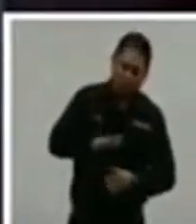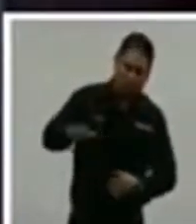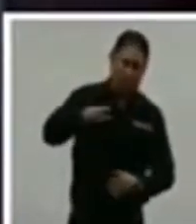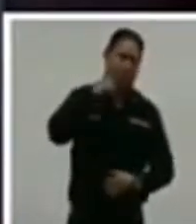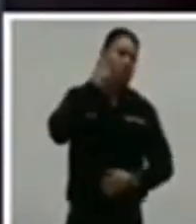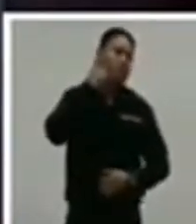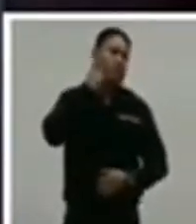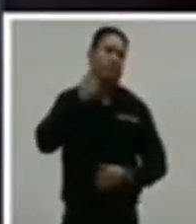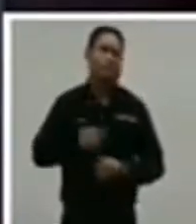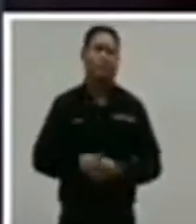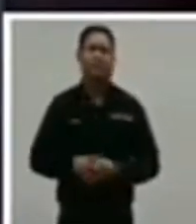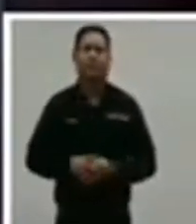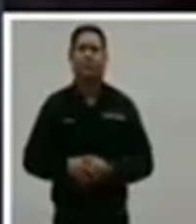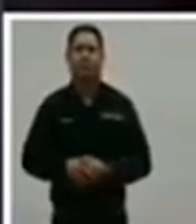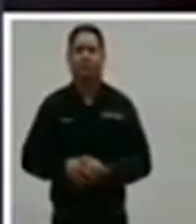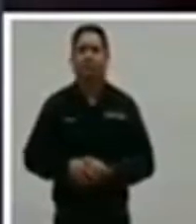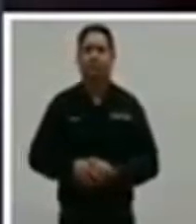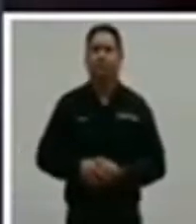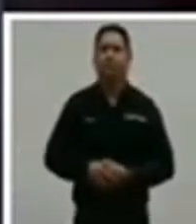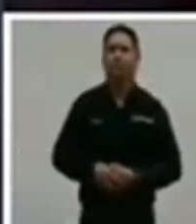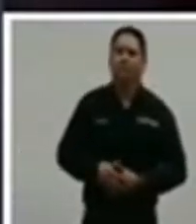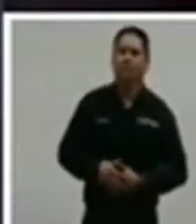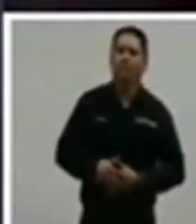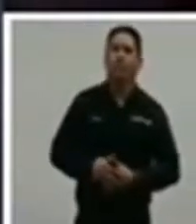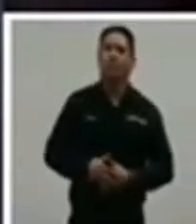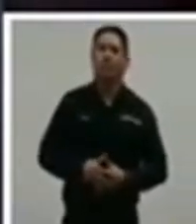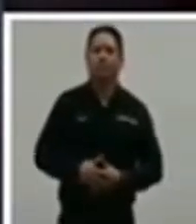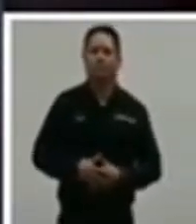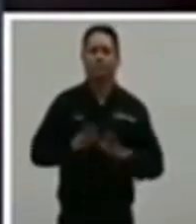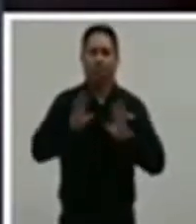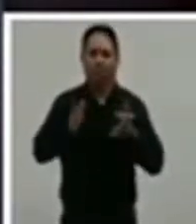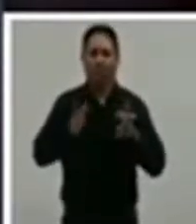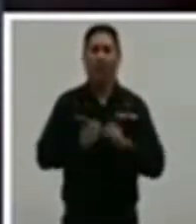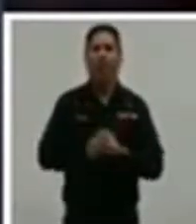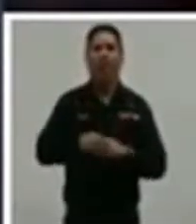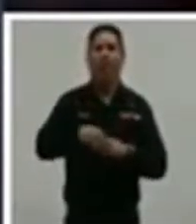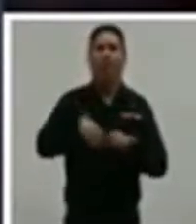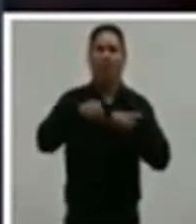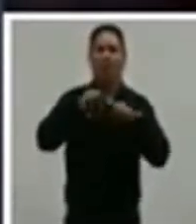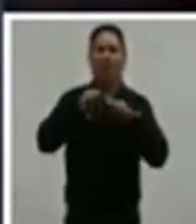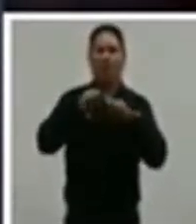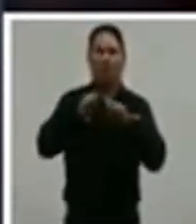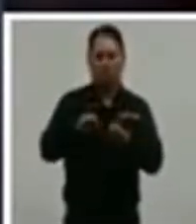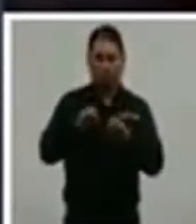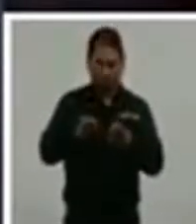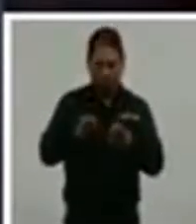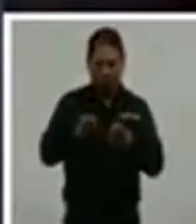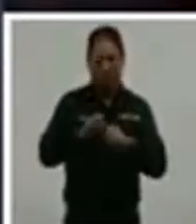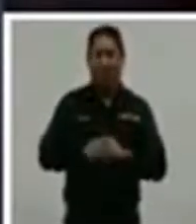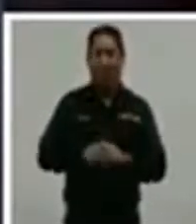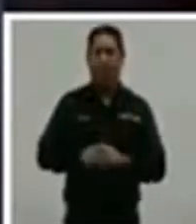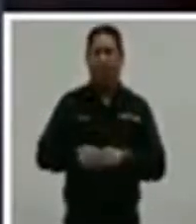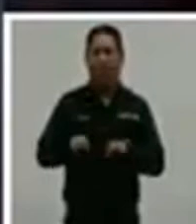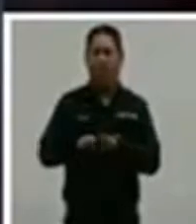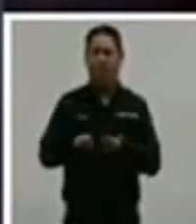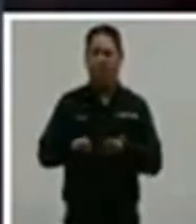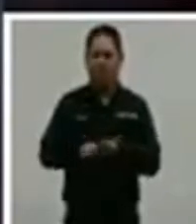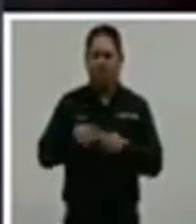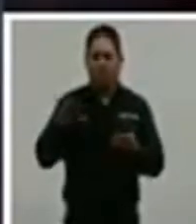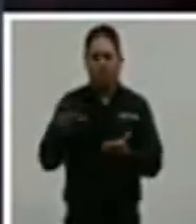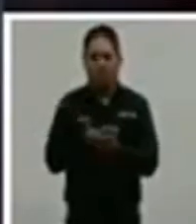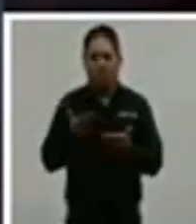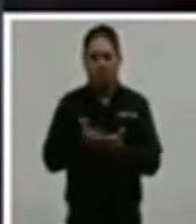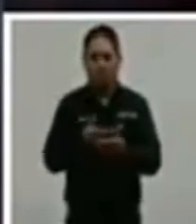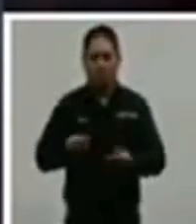legisladoras que se abrió la oficialía de partes, porque creo que es muy importante, bueno, no creo, estoy convencida que es muy importante